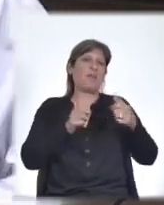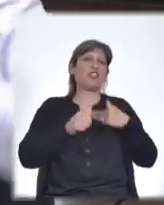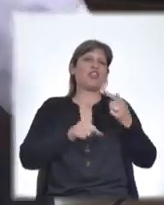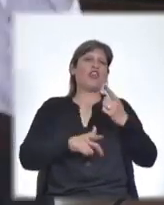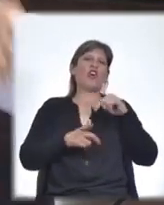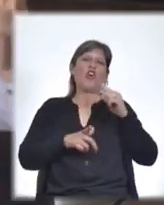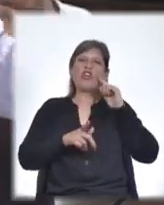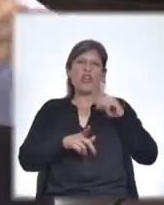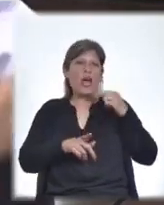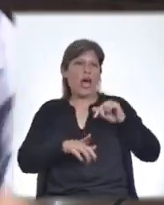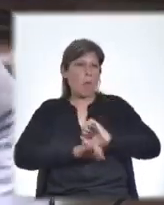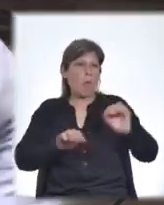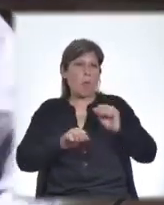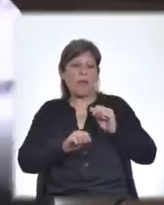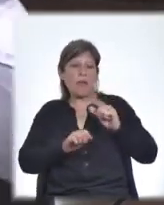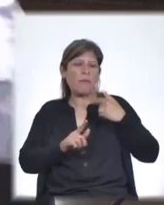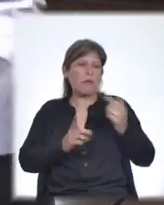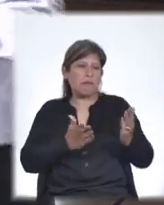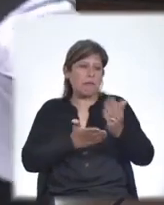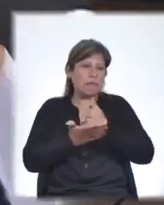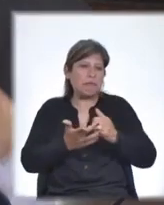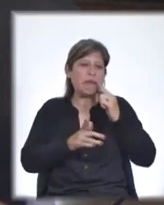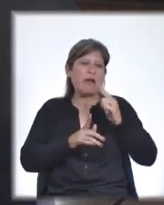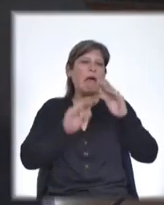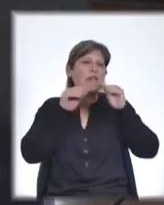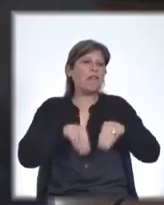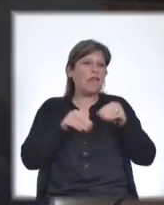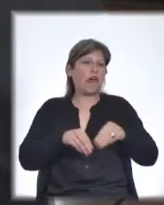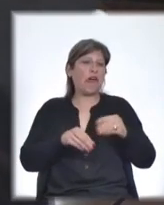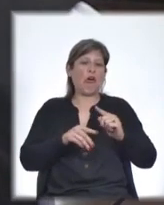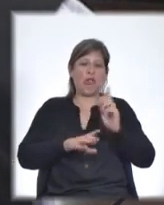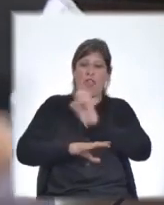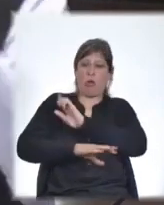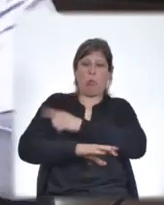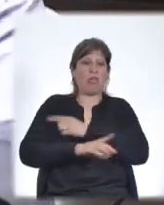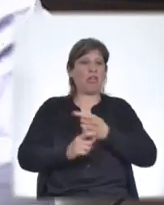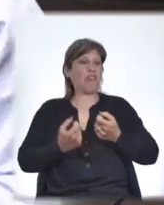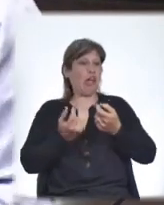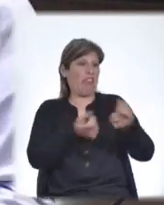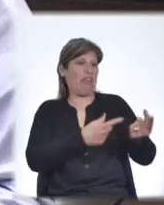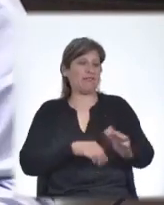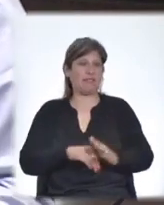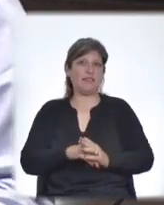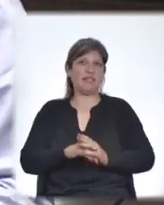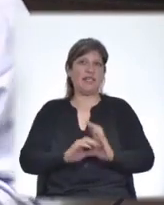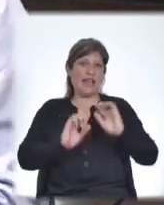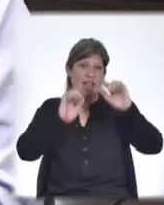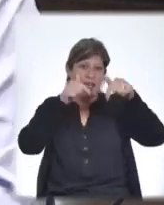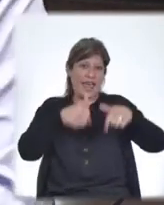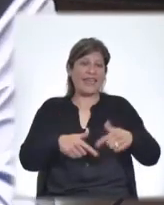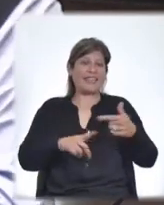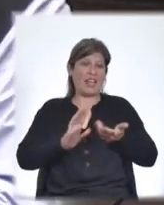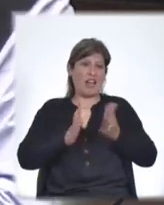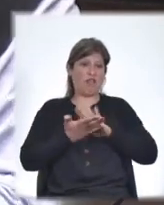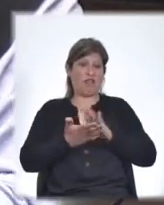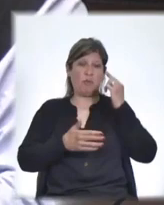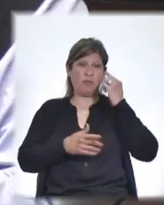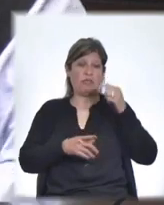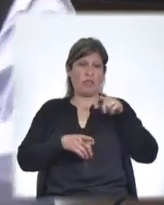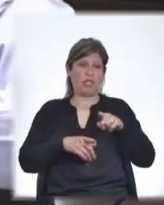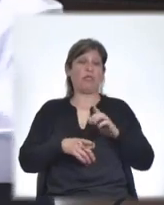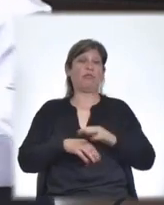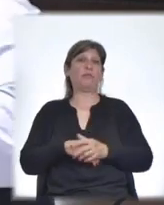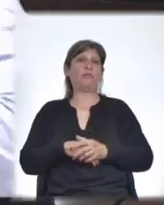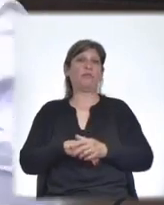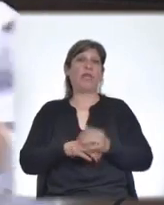caen de las mesas de los poderosos. Porque ese es el mensaje, con este tipo de interpretaciones.